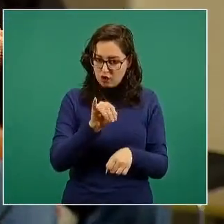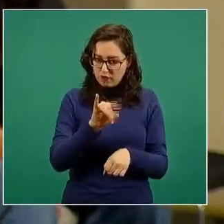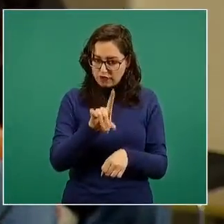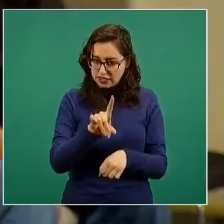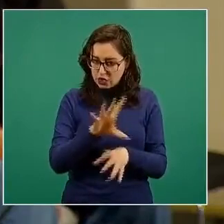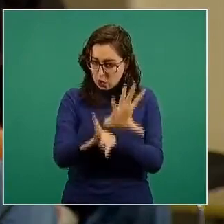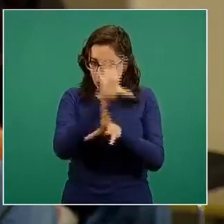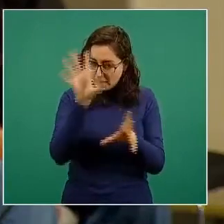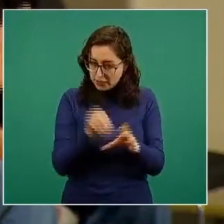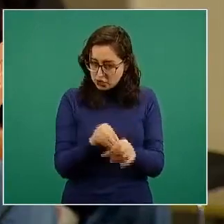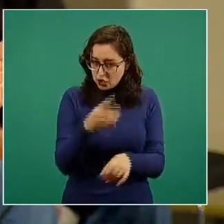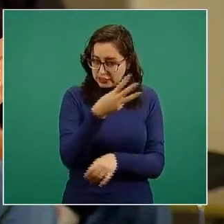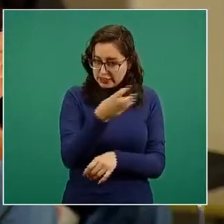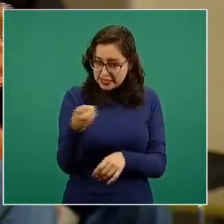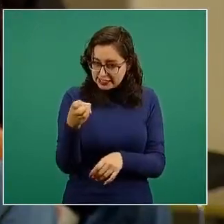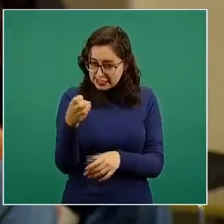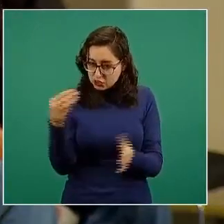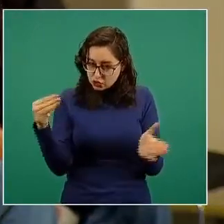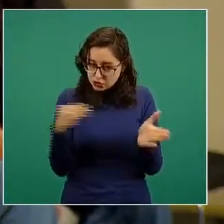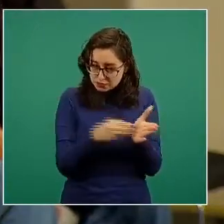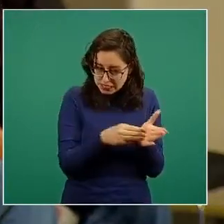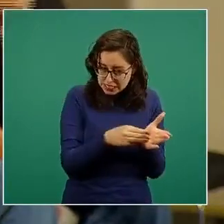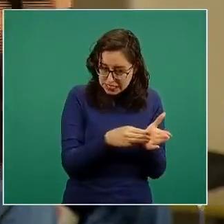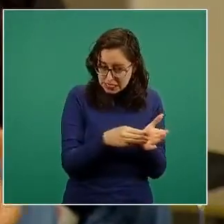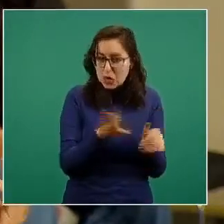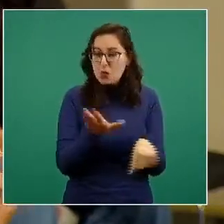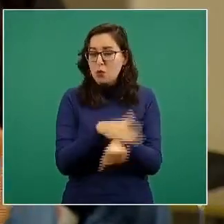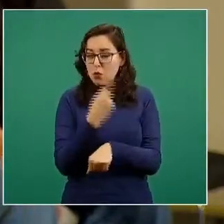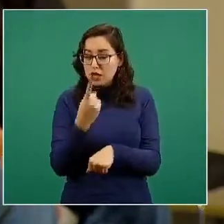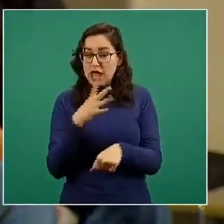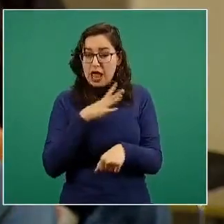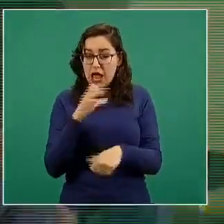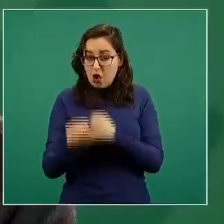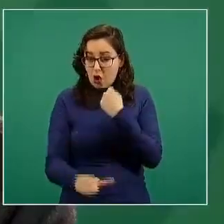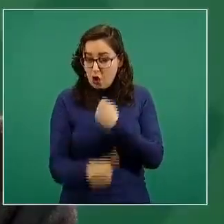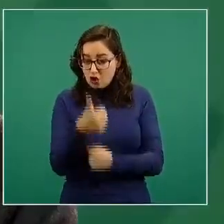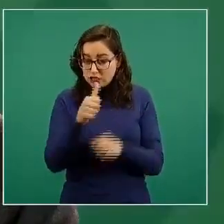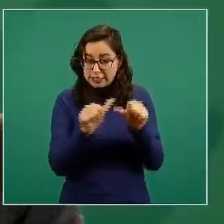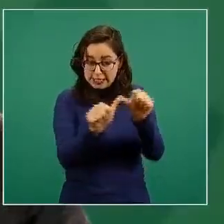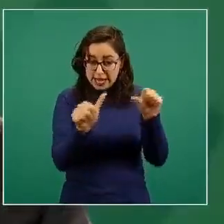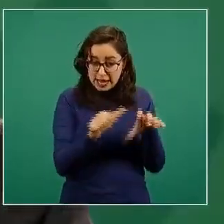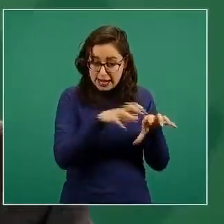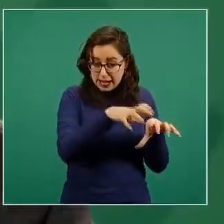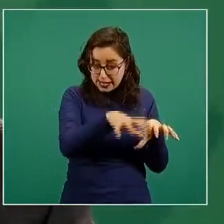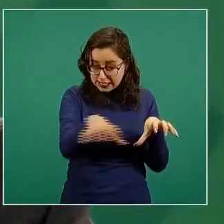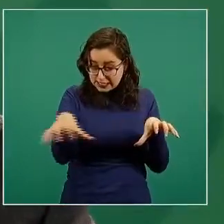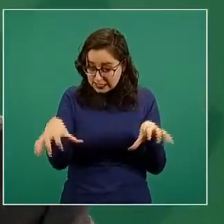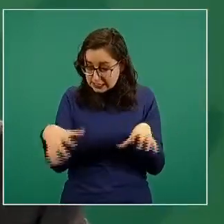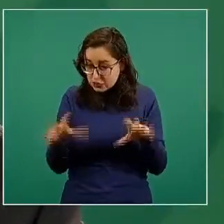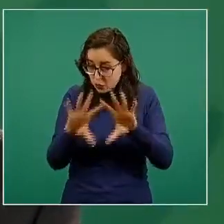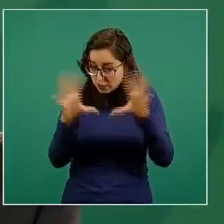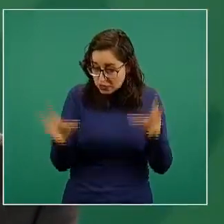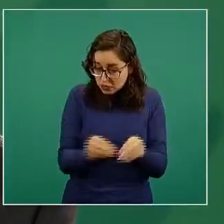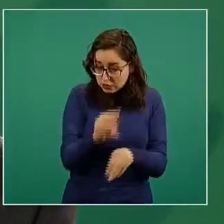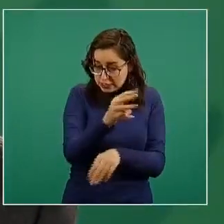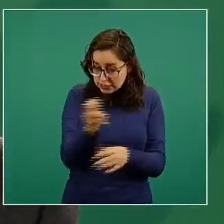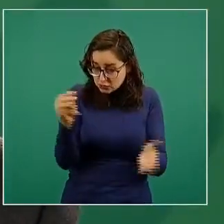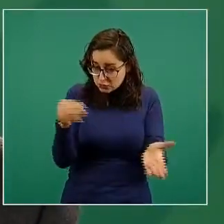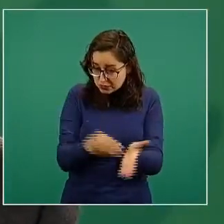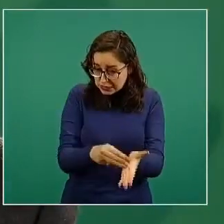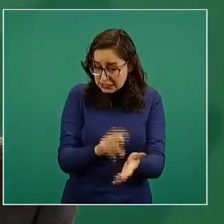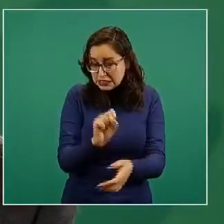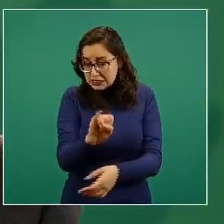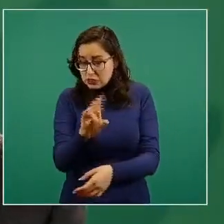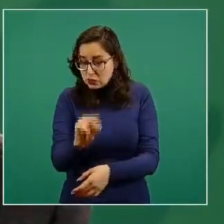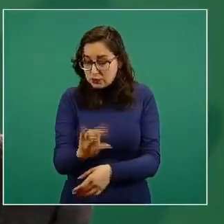saberlo porque hay 11 categorías. Quería saber si entraban esas 11 categorías. Gracias. Sí, bueno, vamos en orden. Sobre